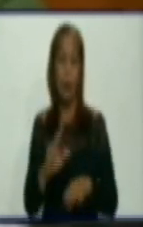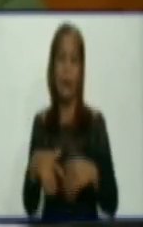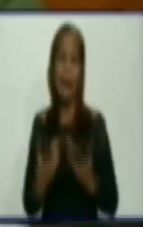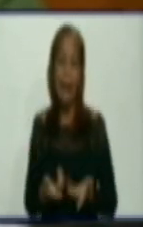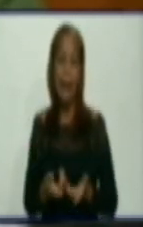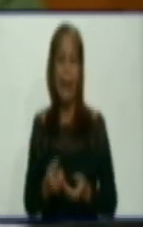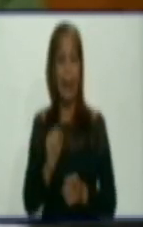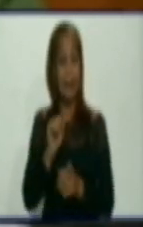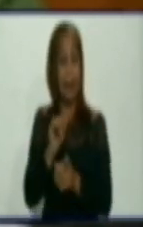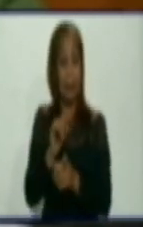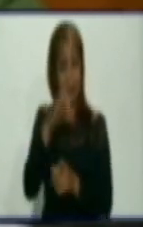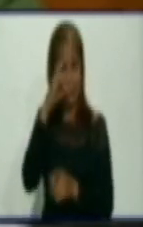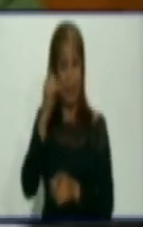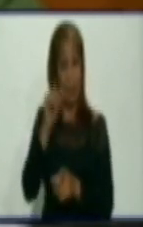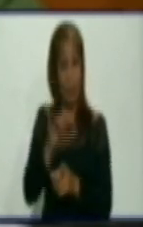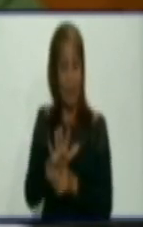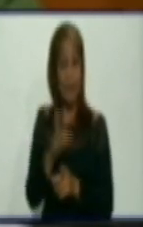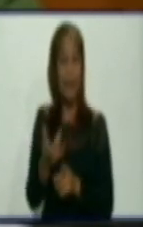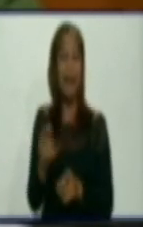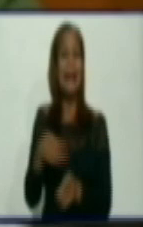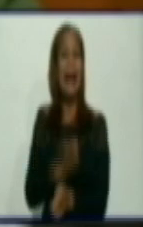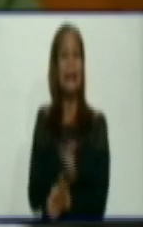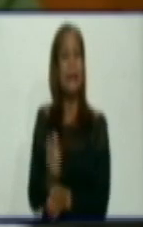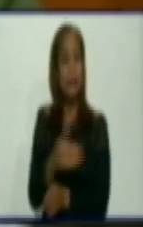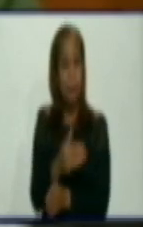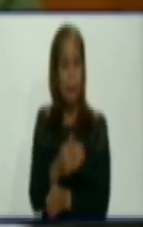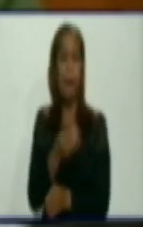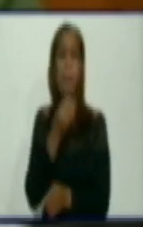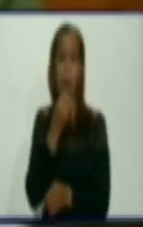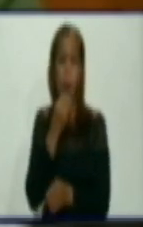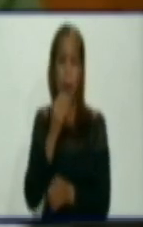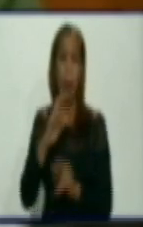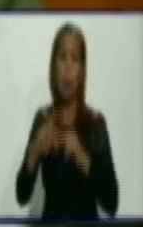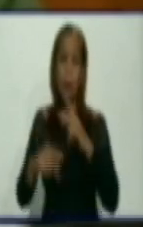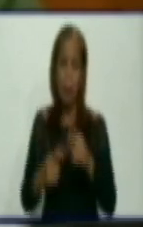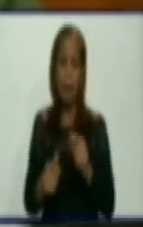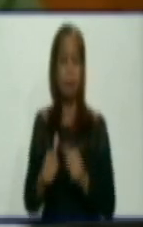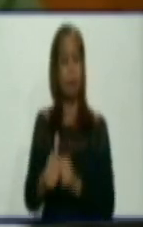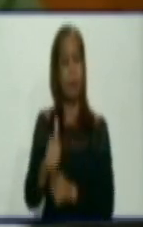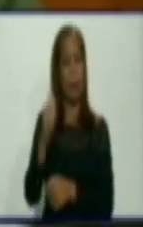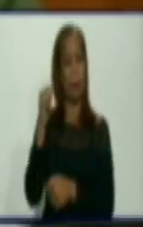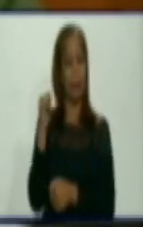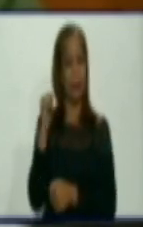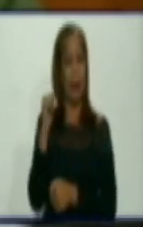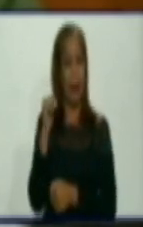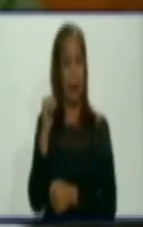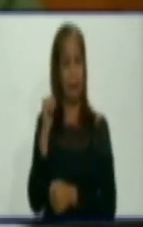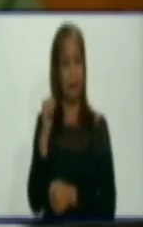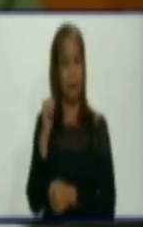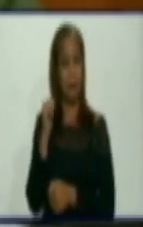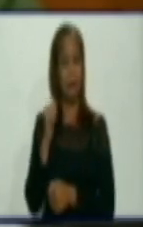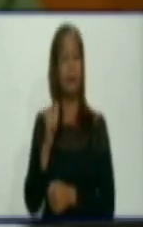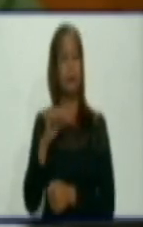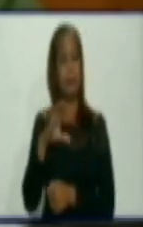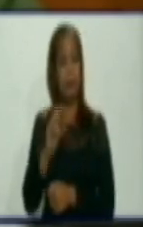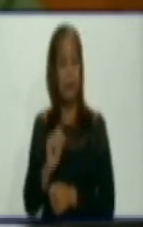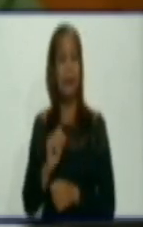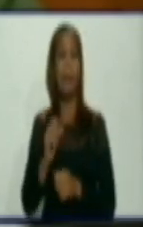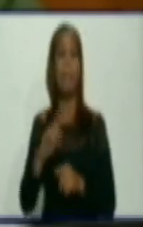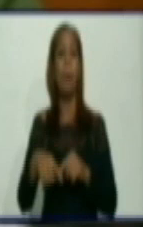indisciplinas nos pueden llevar a una situación mucho más compleja y que sin duda sería expresión de inmadurez, de falta de